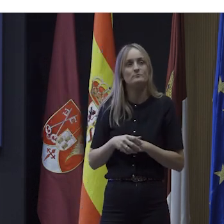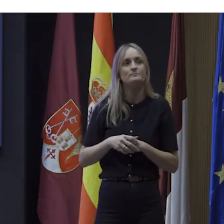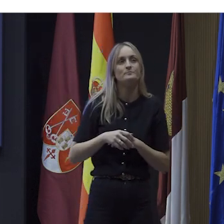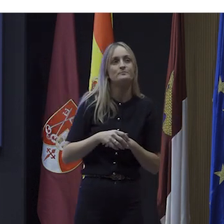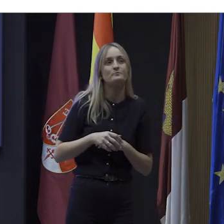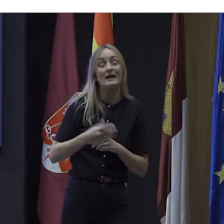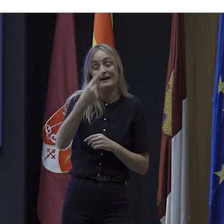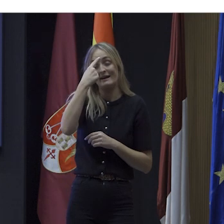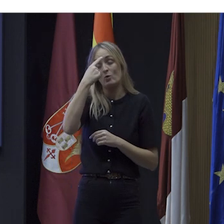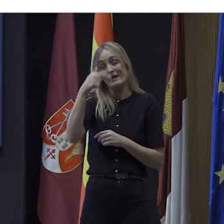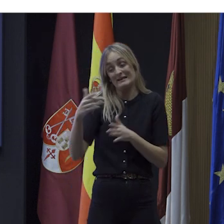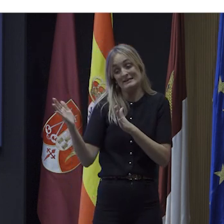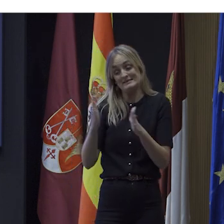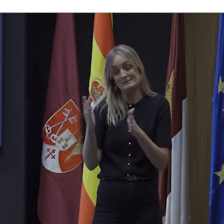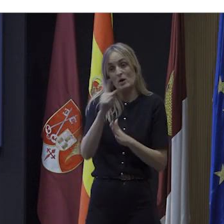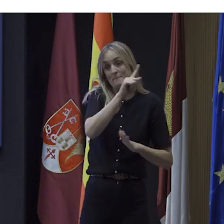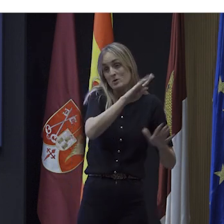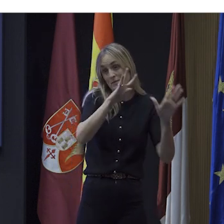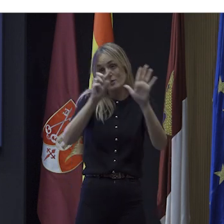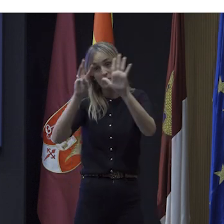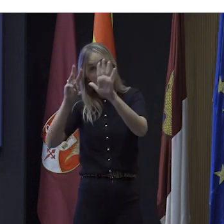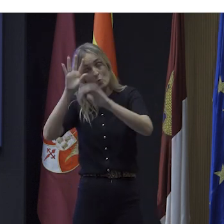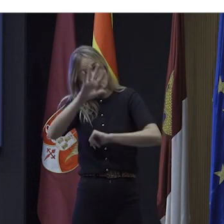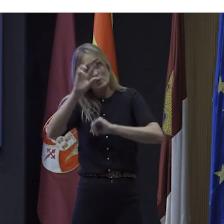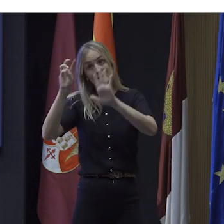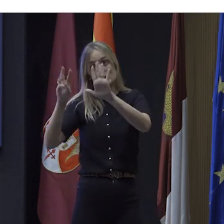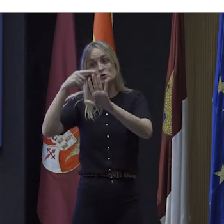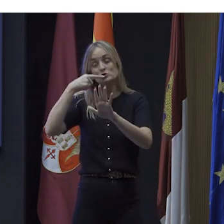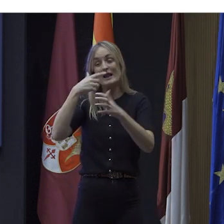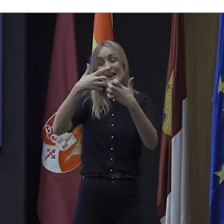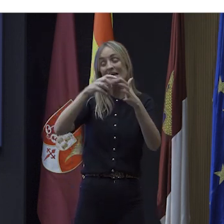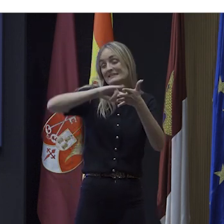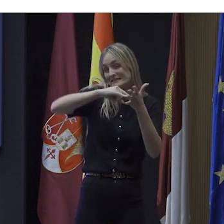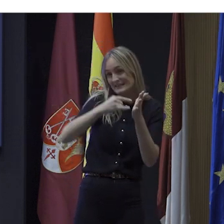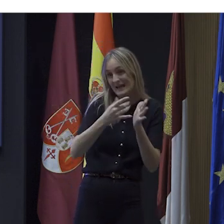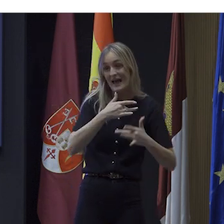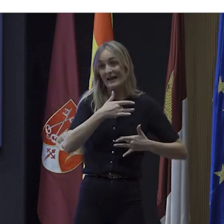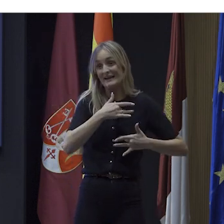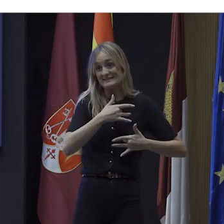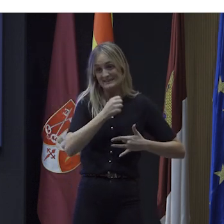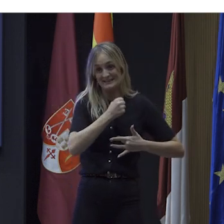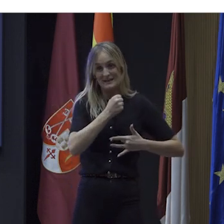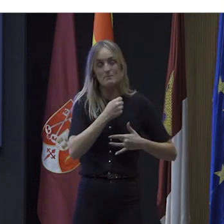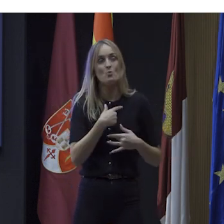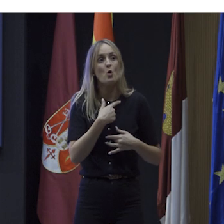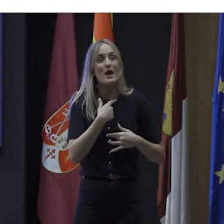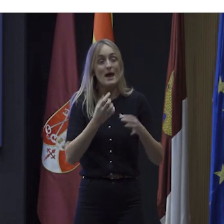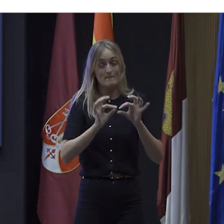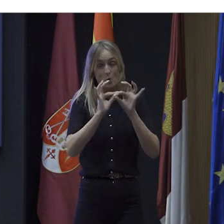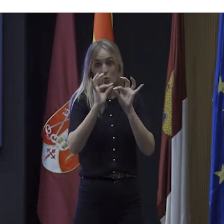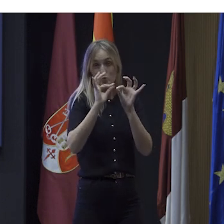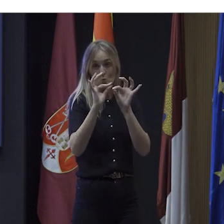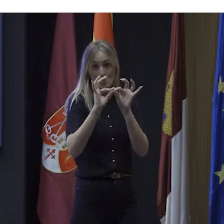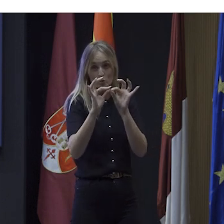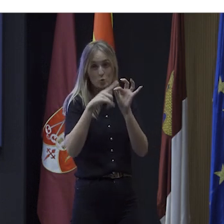Hay que recordar que en esa época también, en 1958, se estaba haciendo la técnica de los cateterismos. El tubito este de plástico que se mete por las